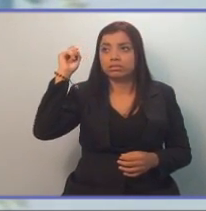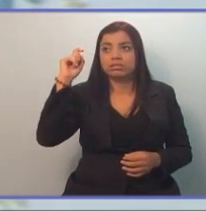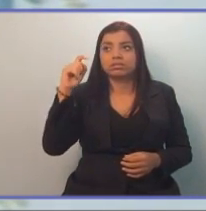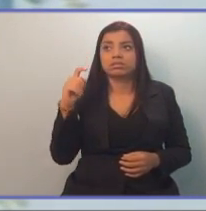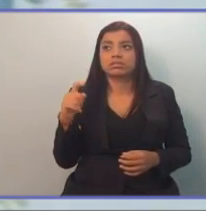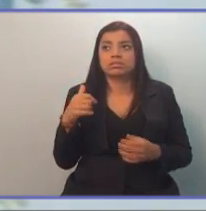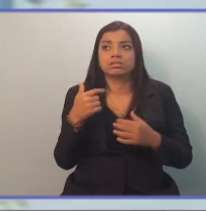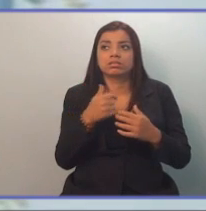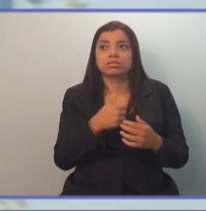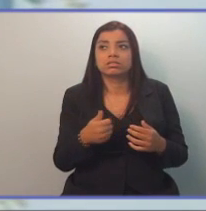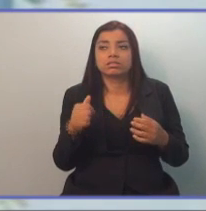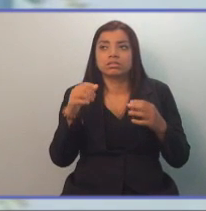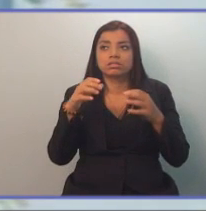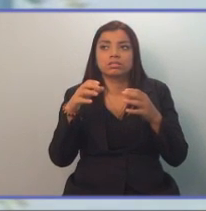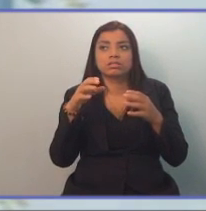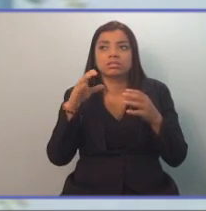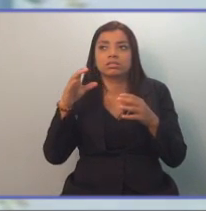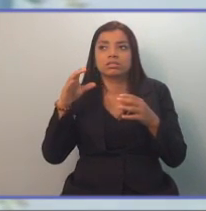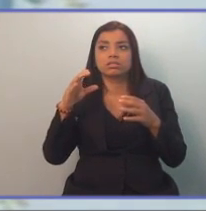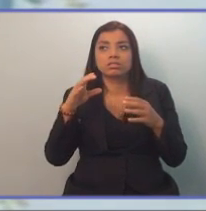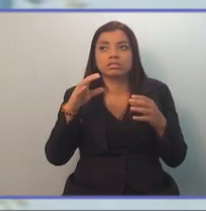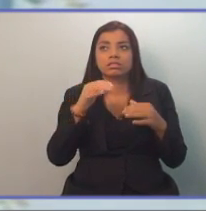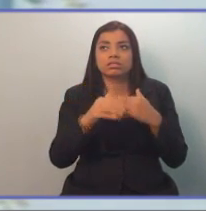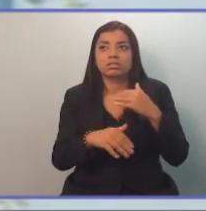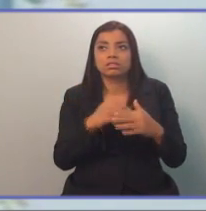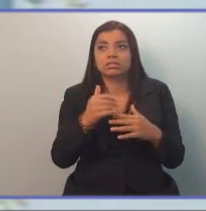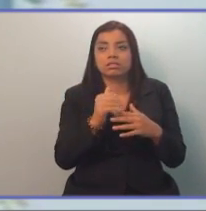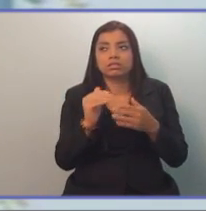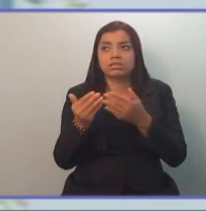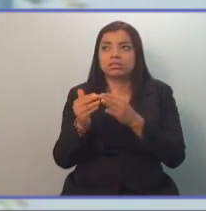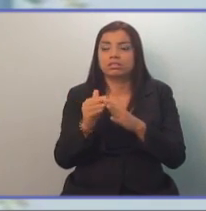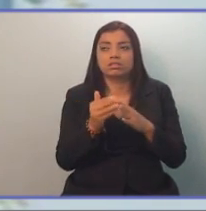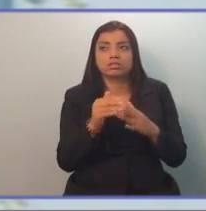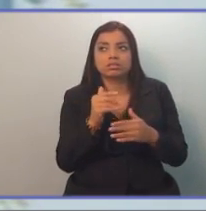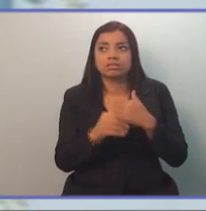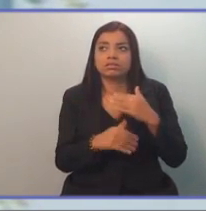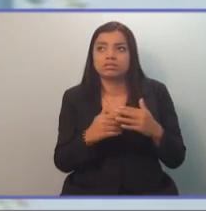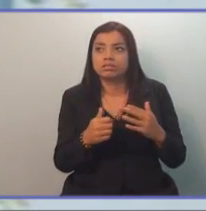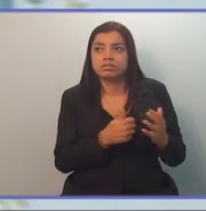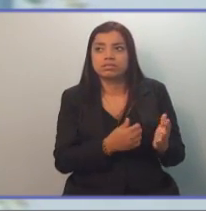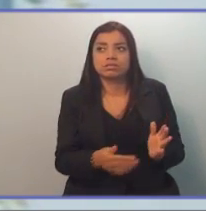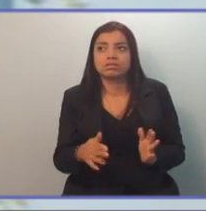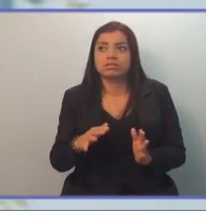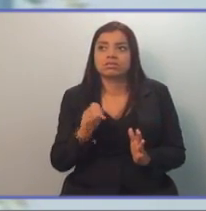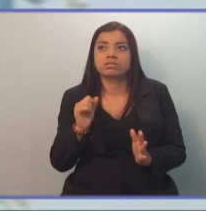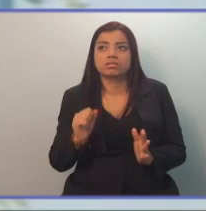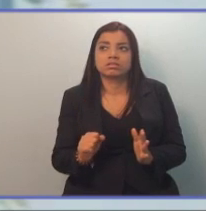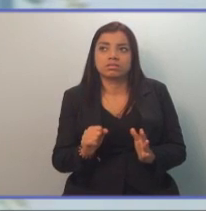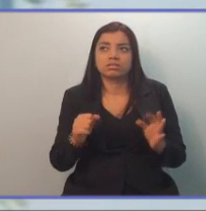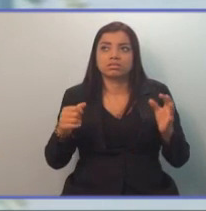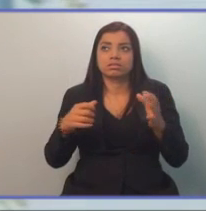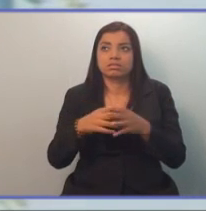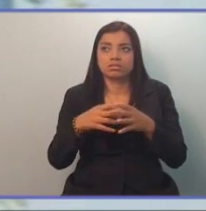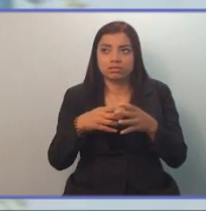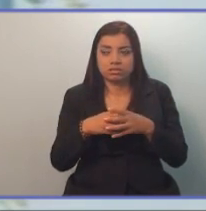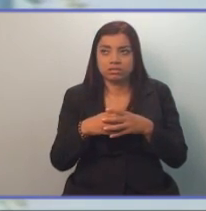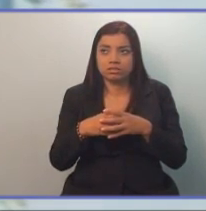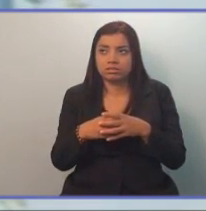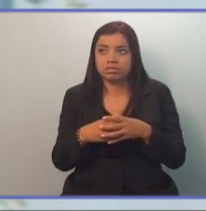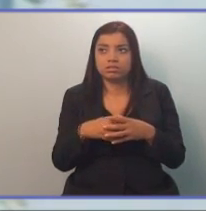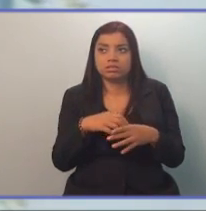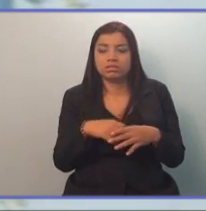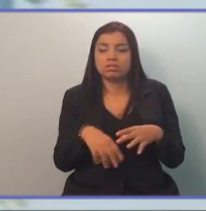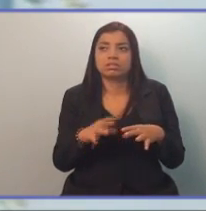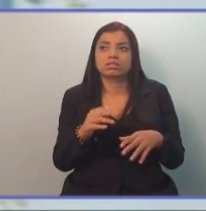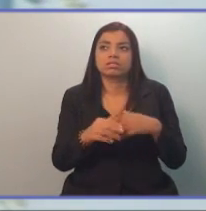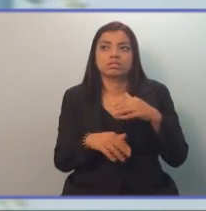dentro de la Corte, dentro de la Sala de lo Civil, como parte de Corte Plena, dentro de las comisiones de las cuales soy parte, dentro